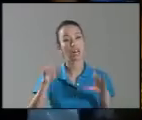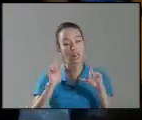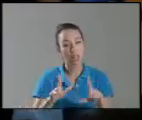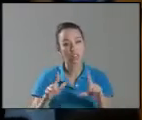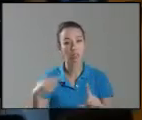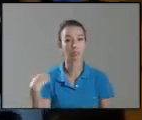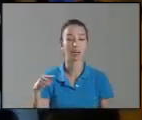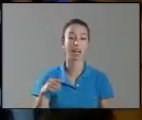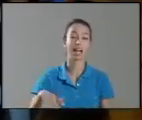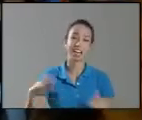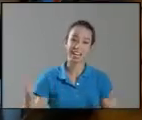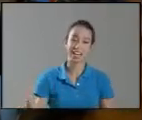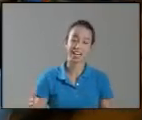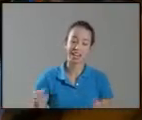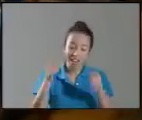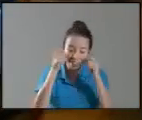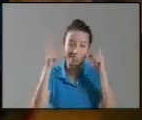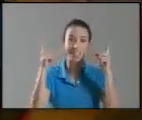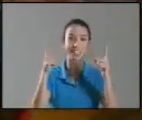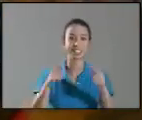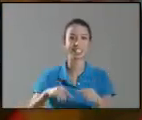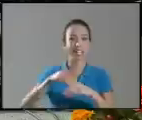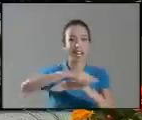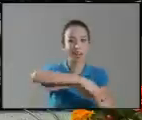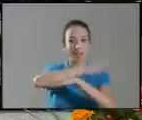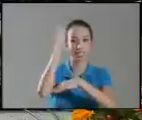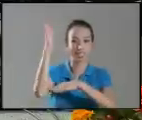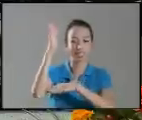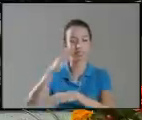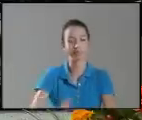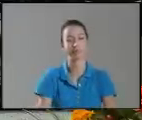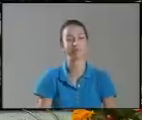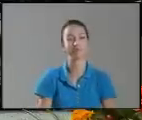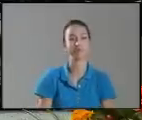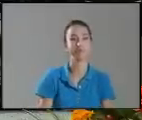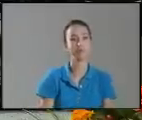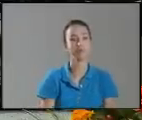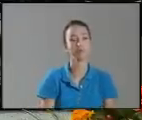pero amargos para el surco y para levantarse al alba.